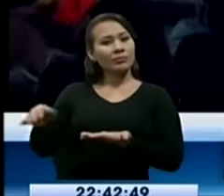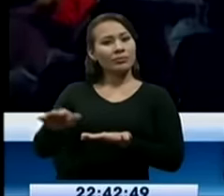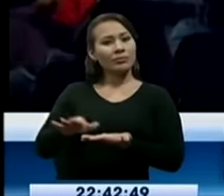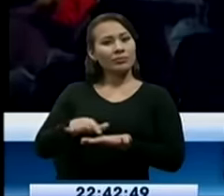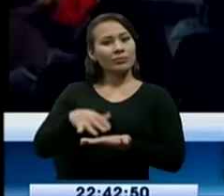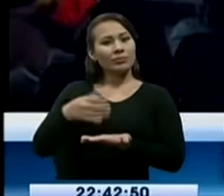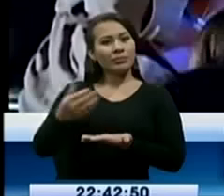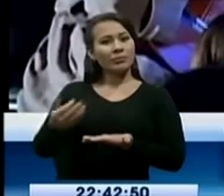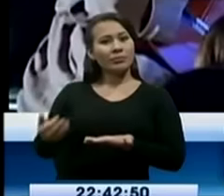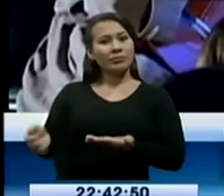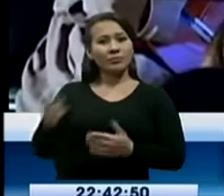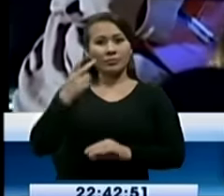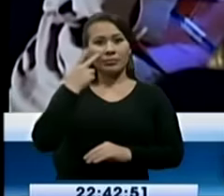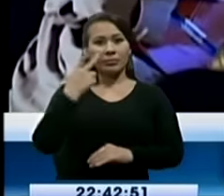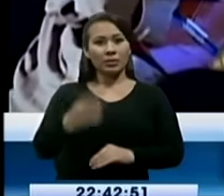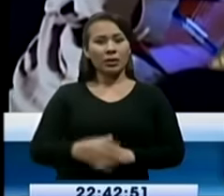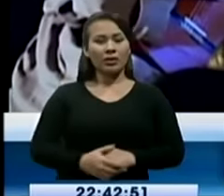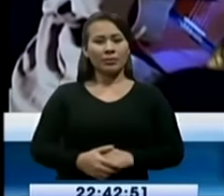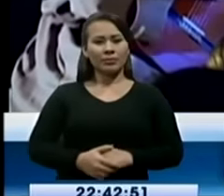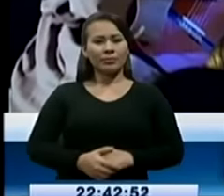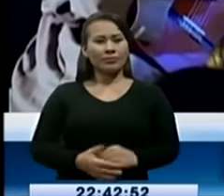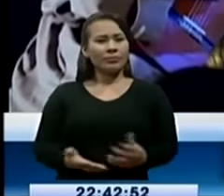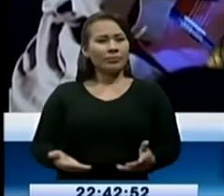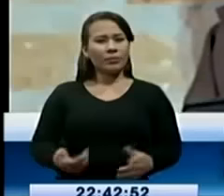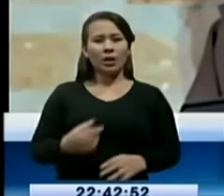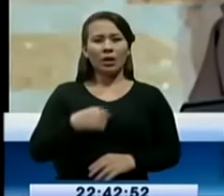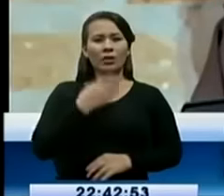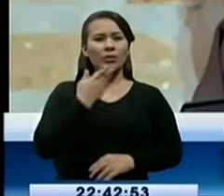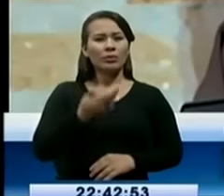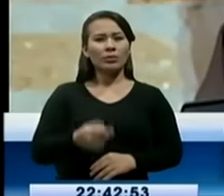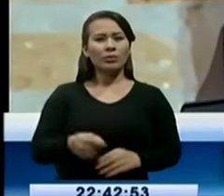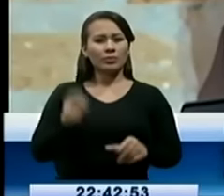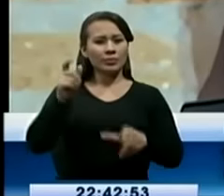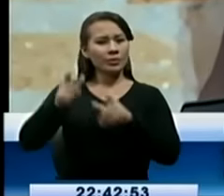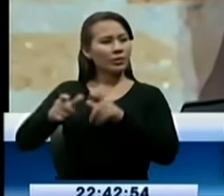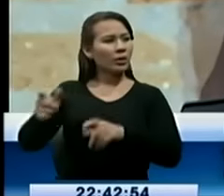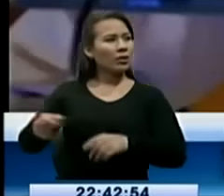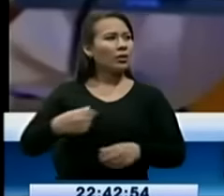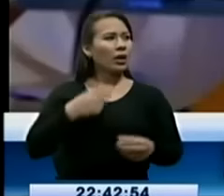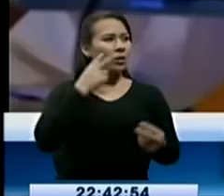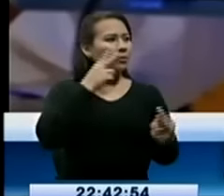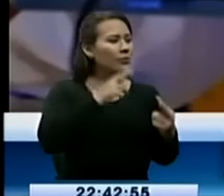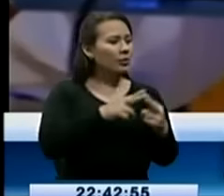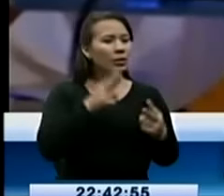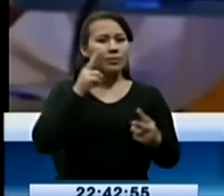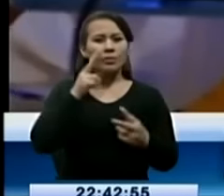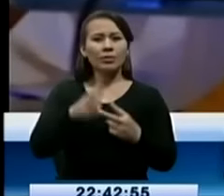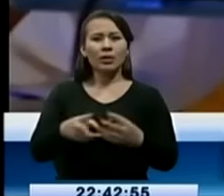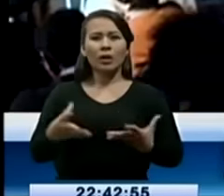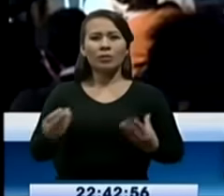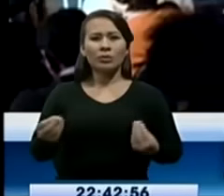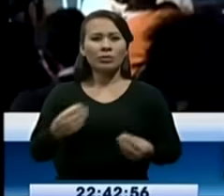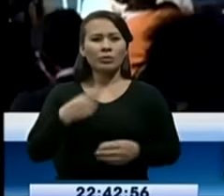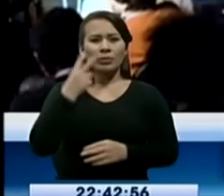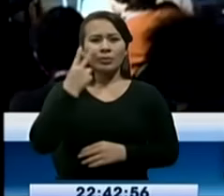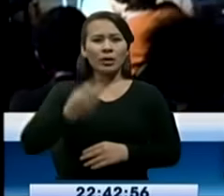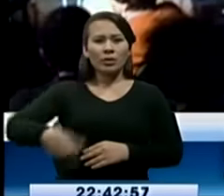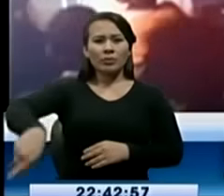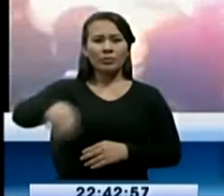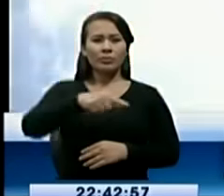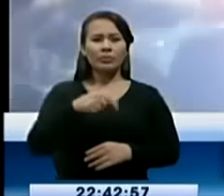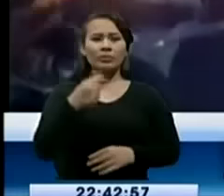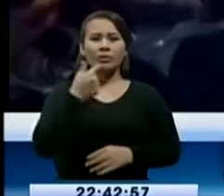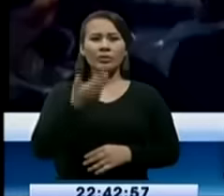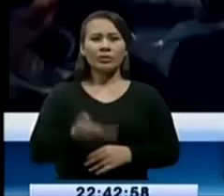La música sacra también es conocida como sagrada y litúrgica, concebida para ser cantada, tocada o interpretada en los contextos